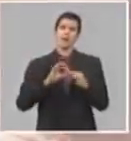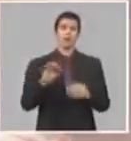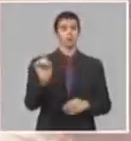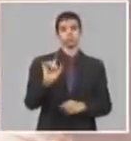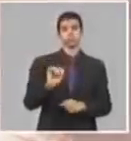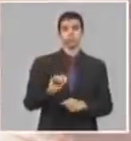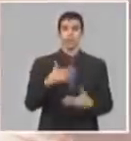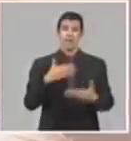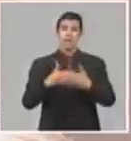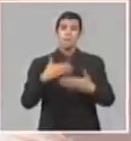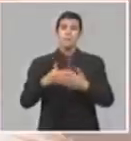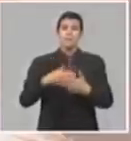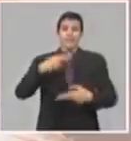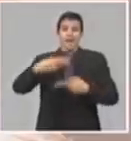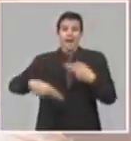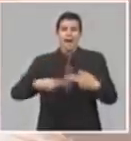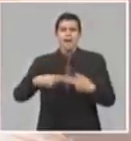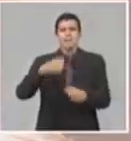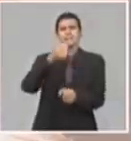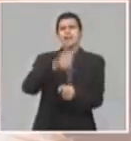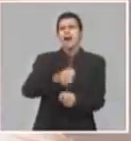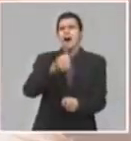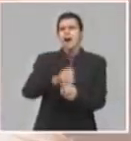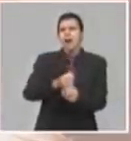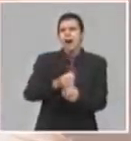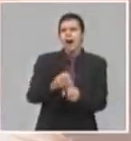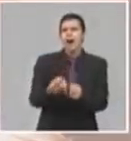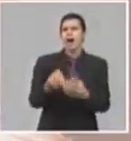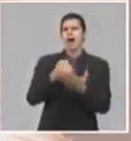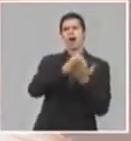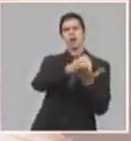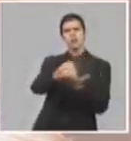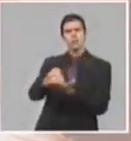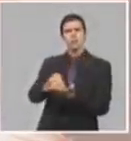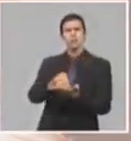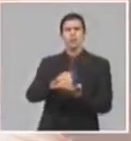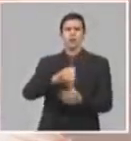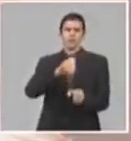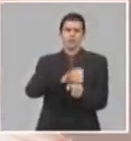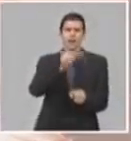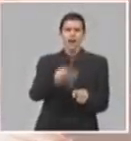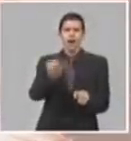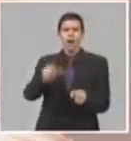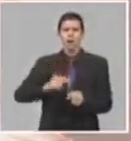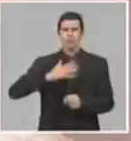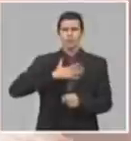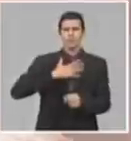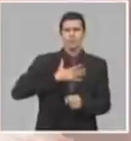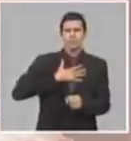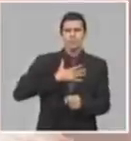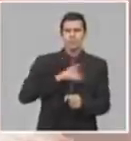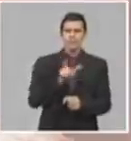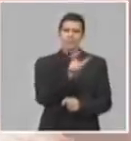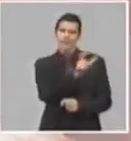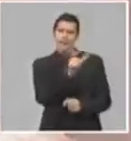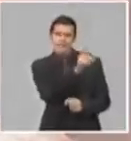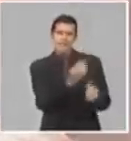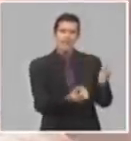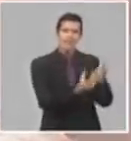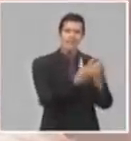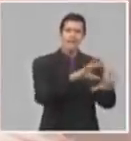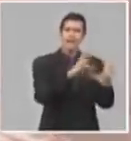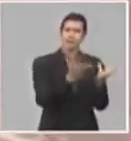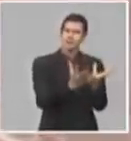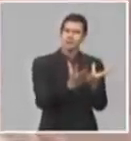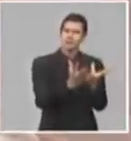poderle dar el servicio mejor posible a las formas de gestión no estatal. Hoy